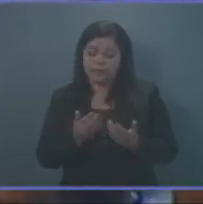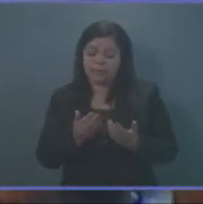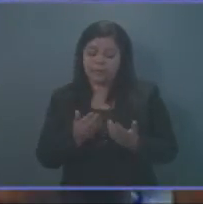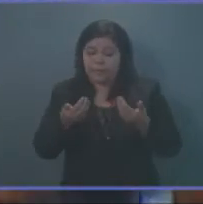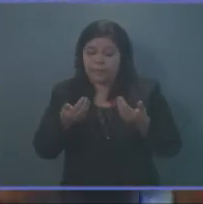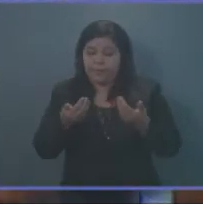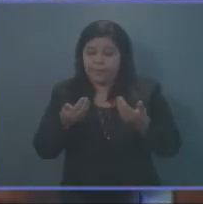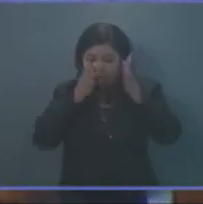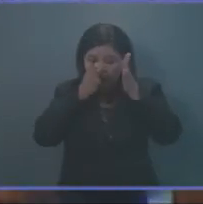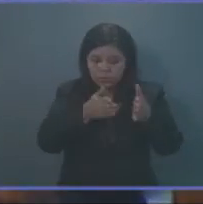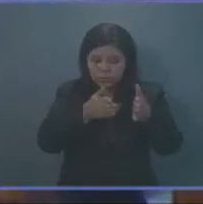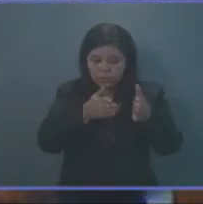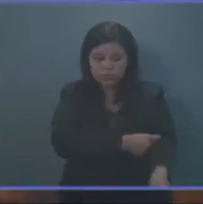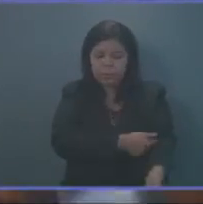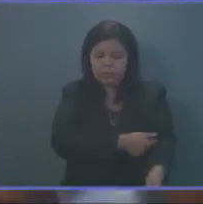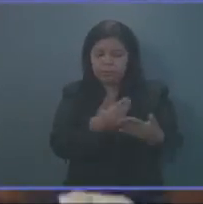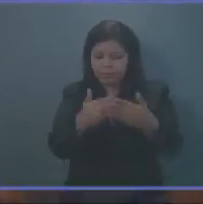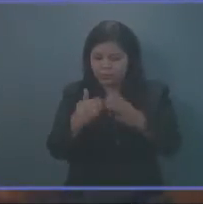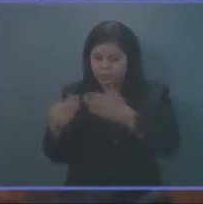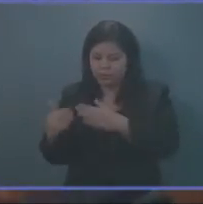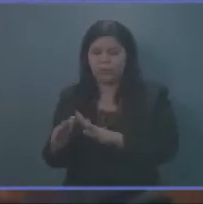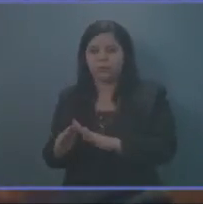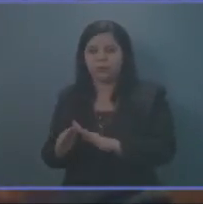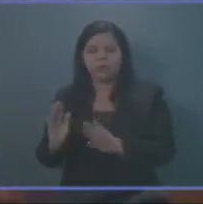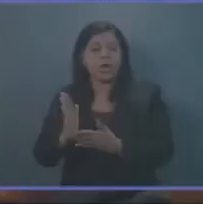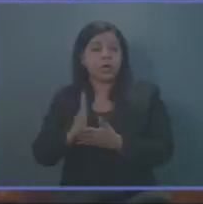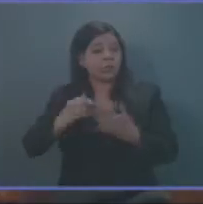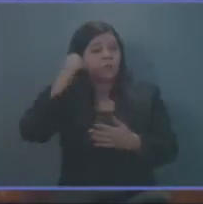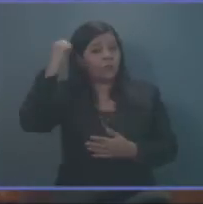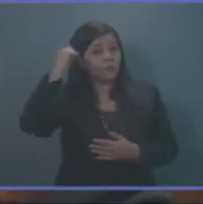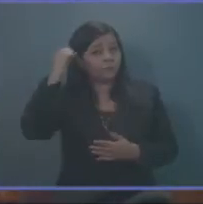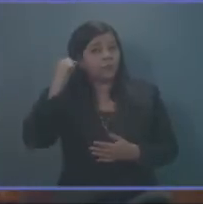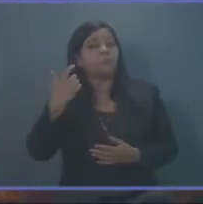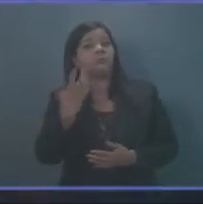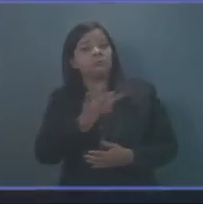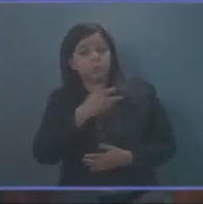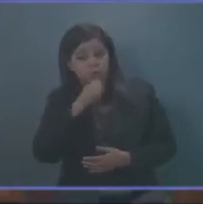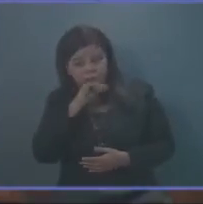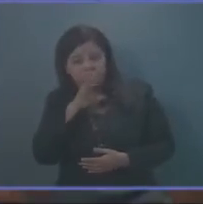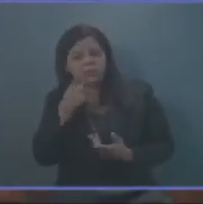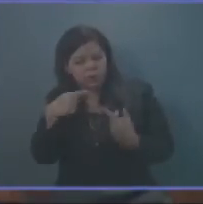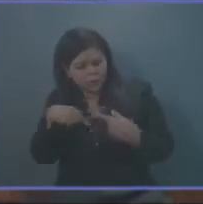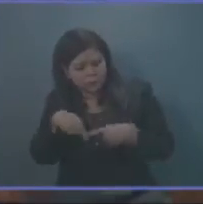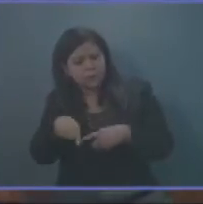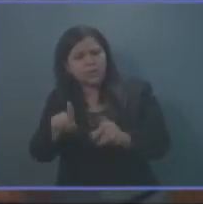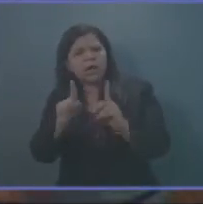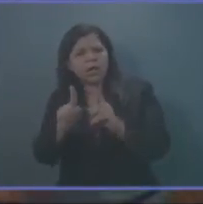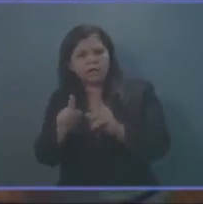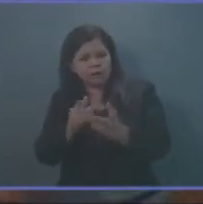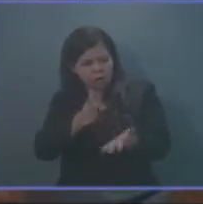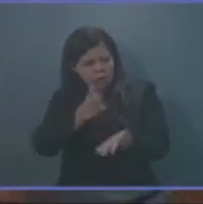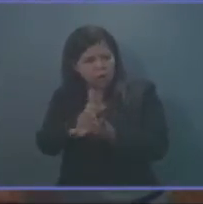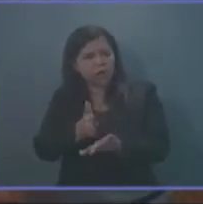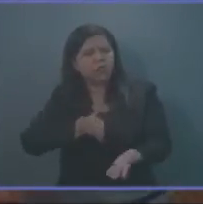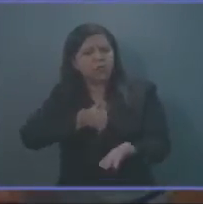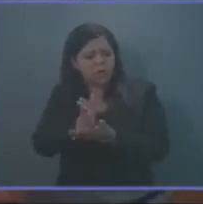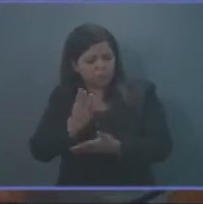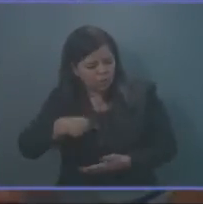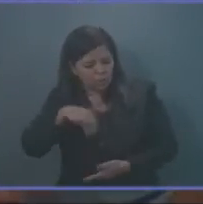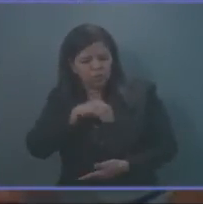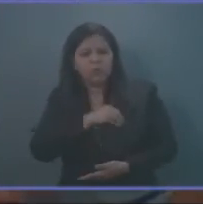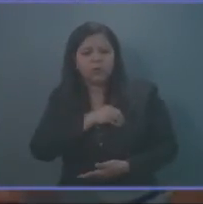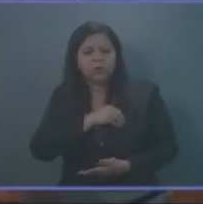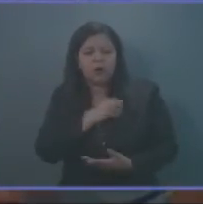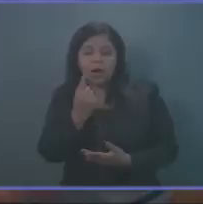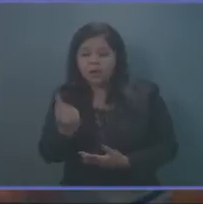atención hospitalaria es importantísimo, porque aquí estamos diciendo que sigan pasando consulta aquellos pacientes